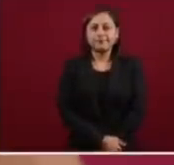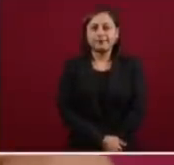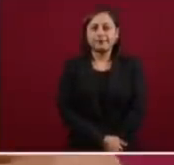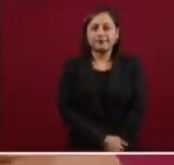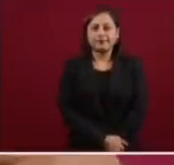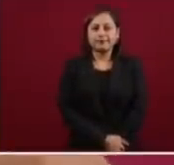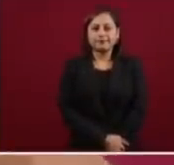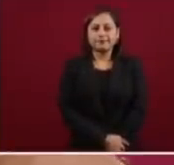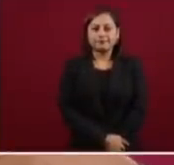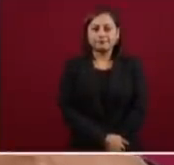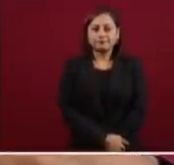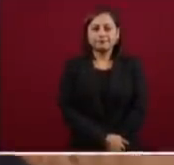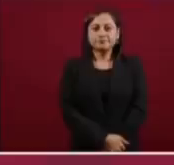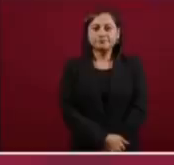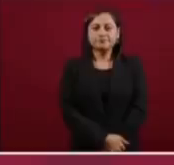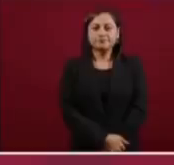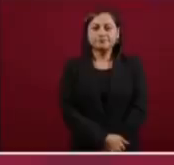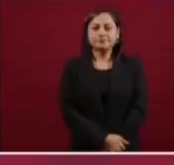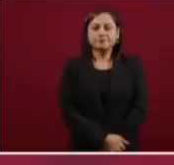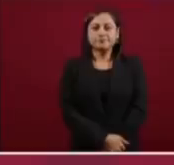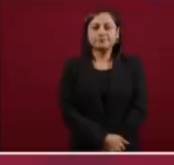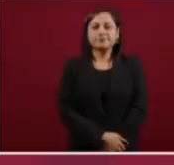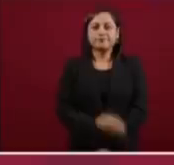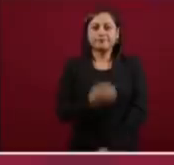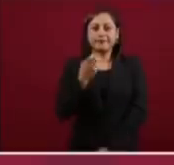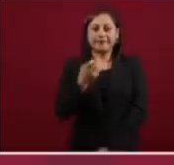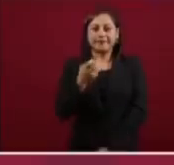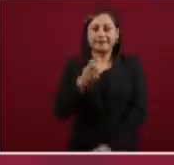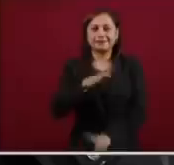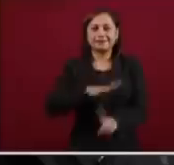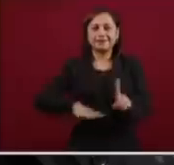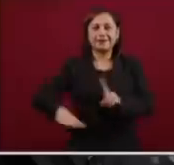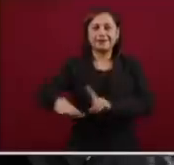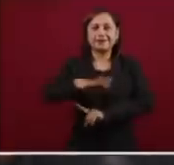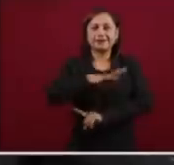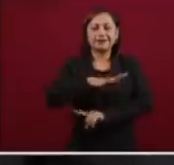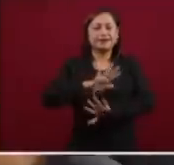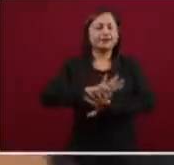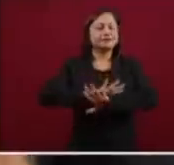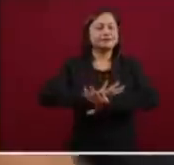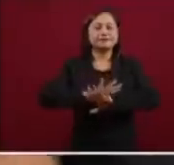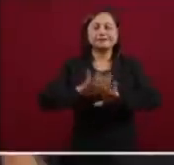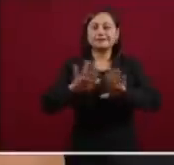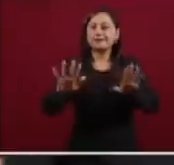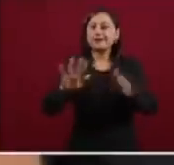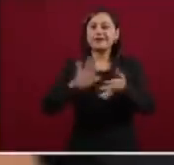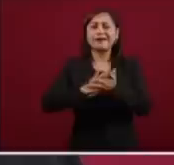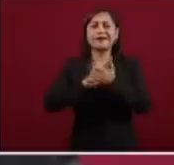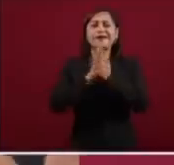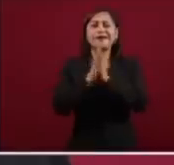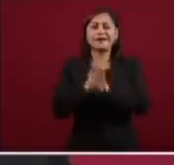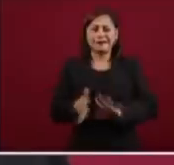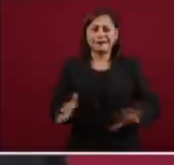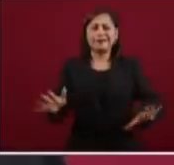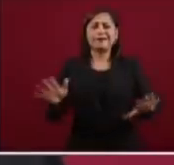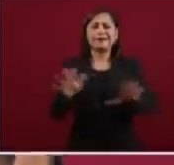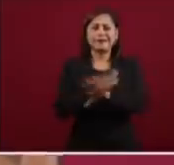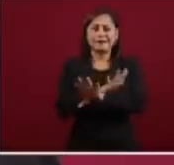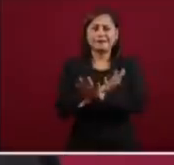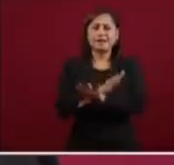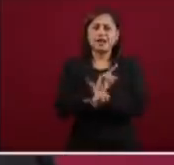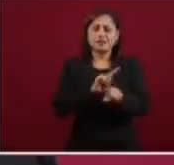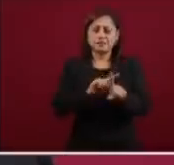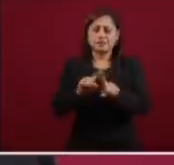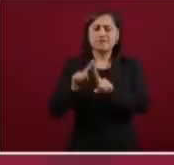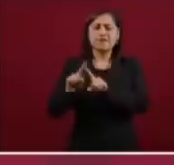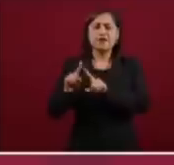es otra realidad ya se están llevando a cabo reacomodo es muy importante